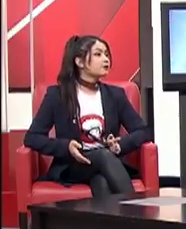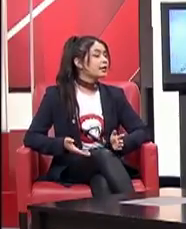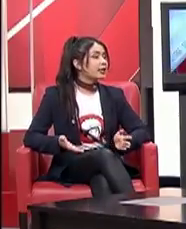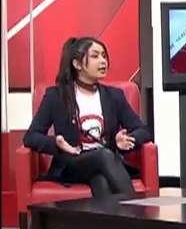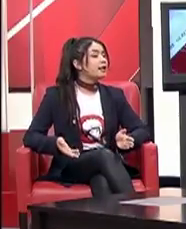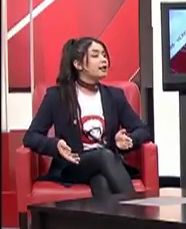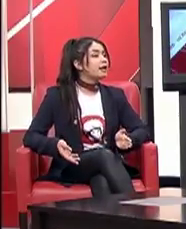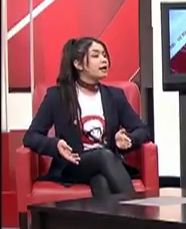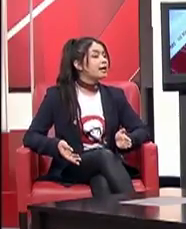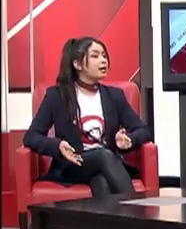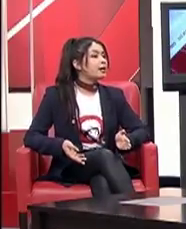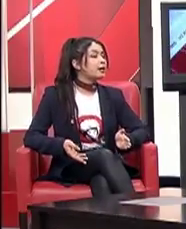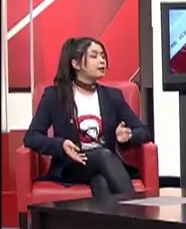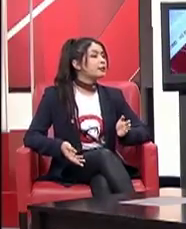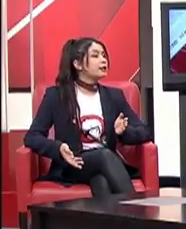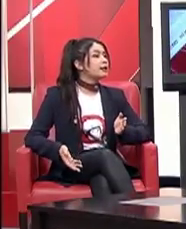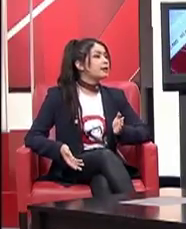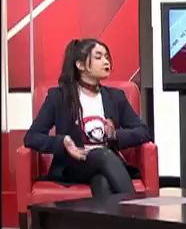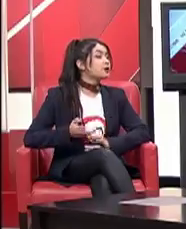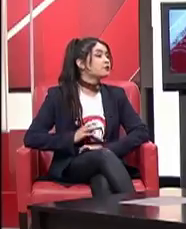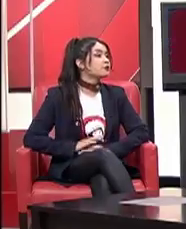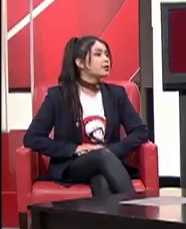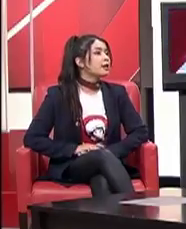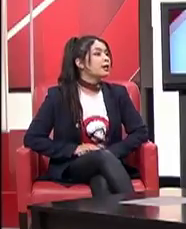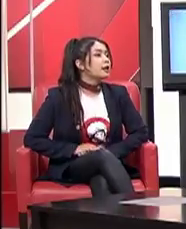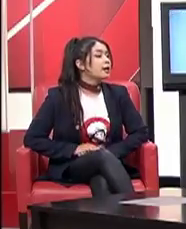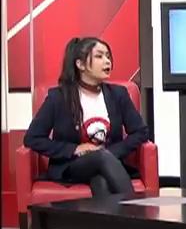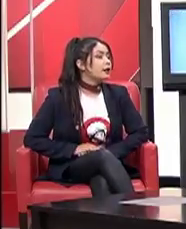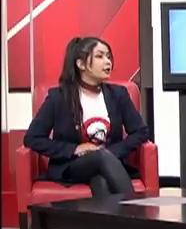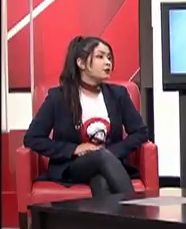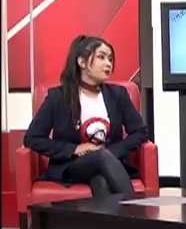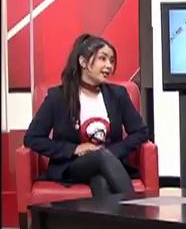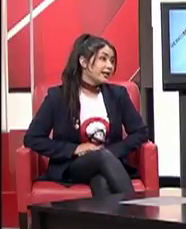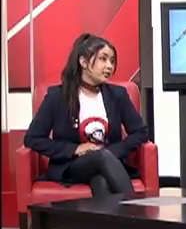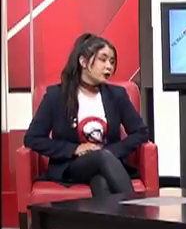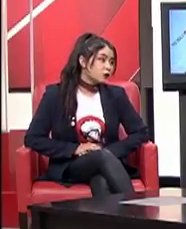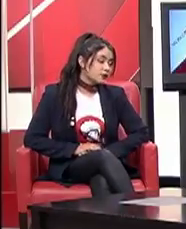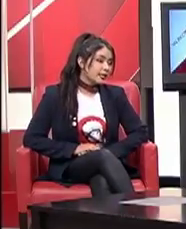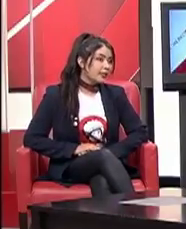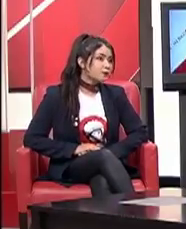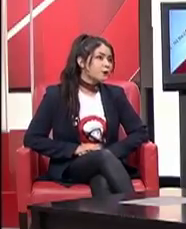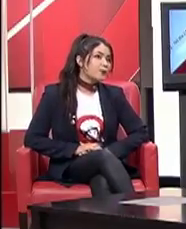También esto de la Asociación